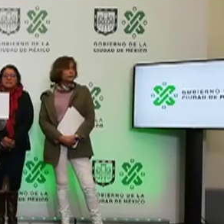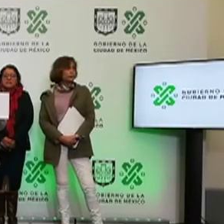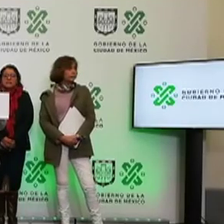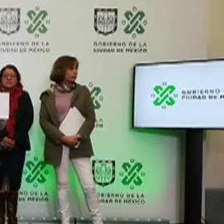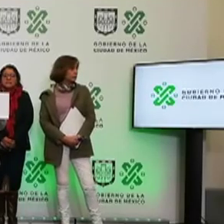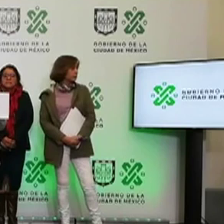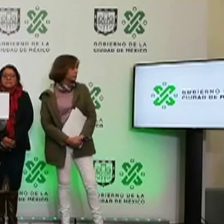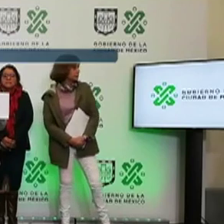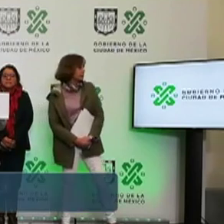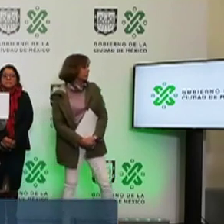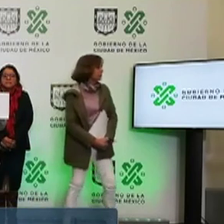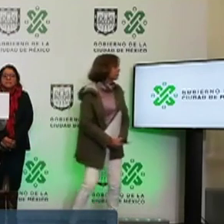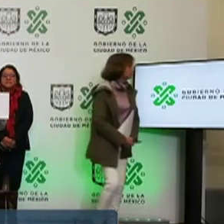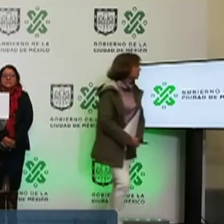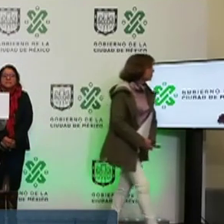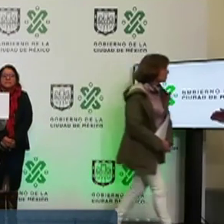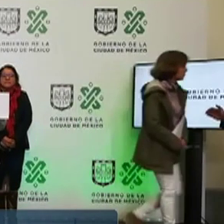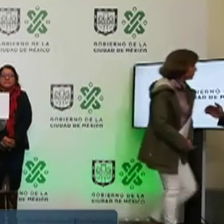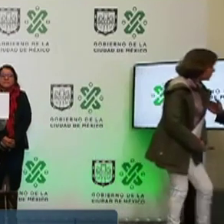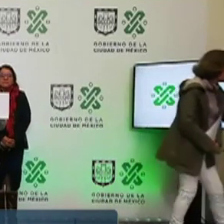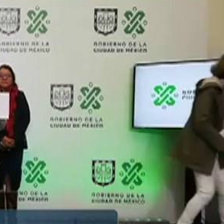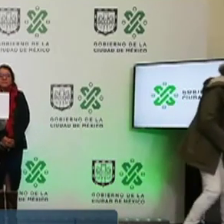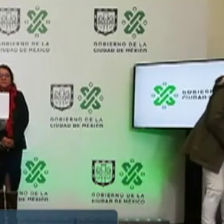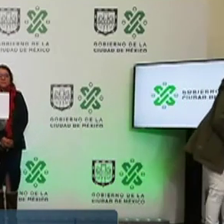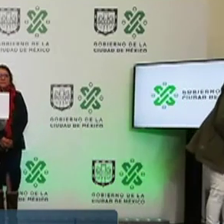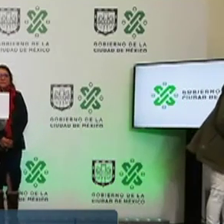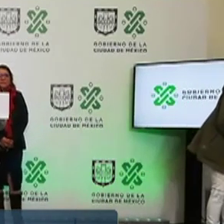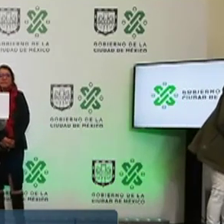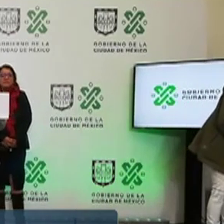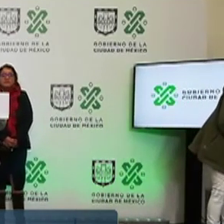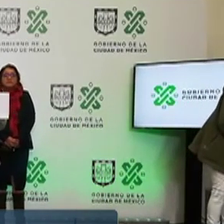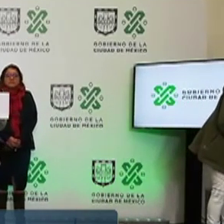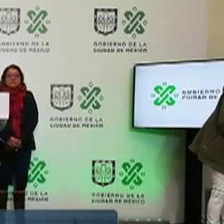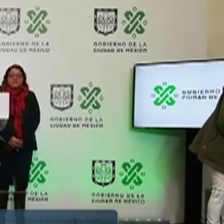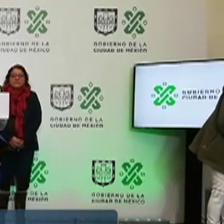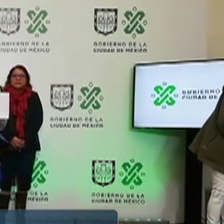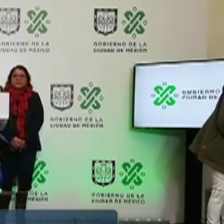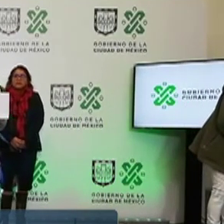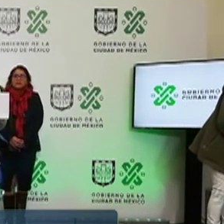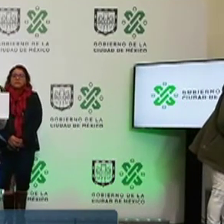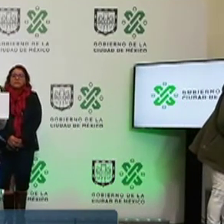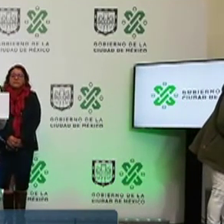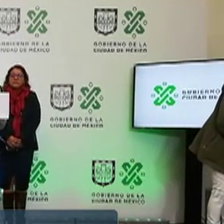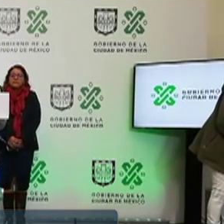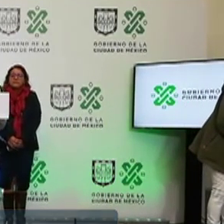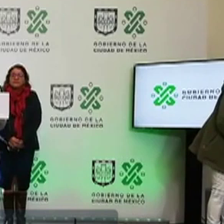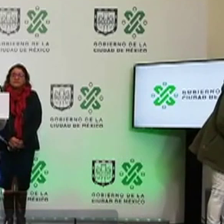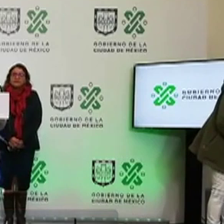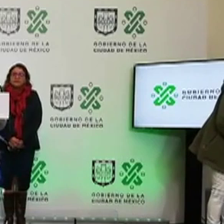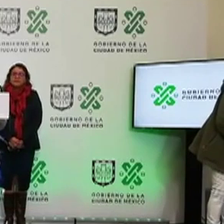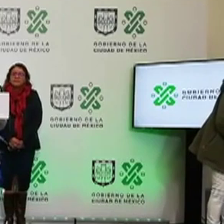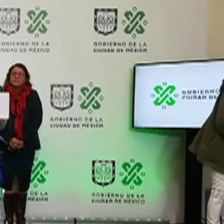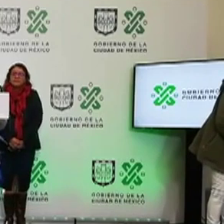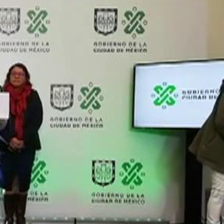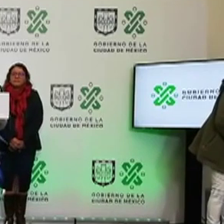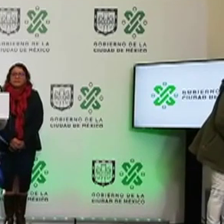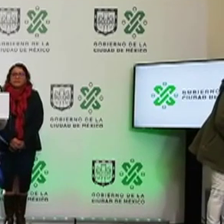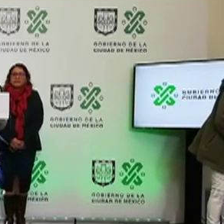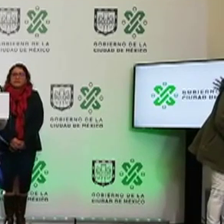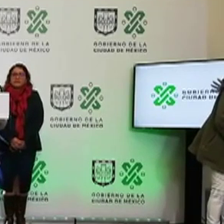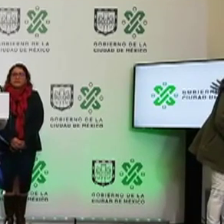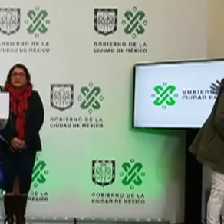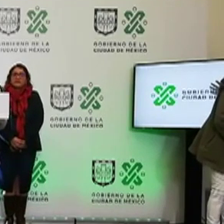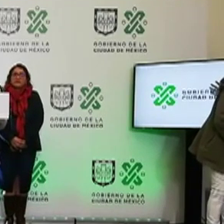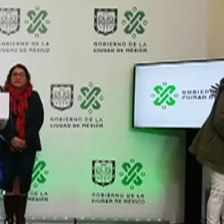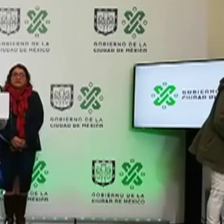una revisión de los programas de estudio para actualizarlos, para mantenerlos completamente actualizados, porque